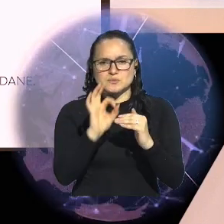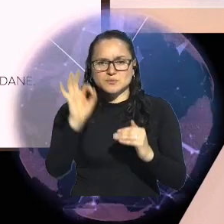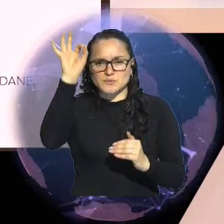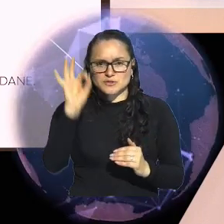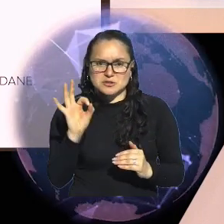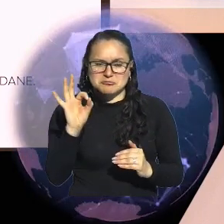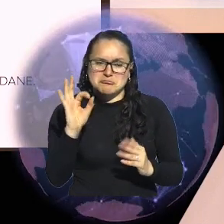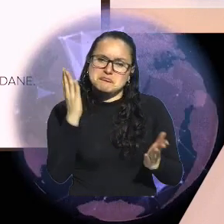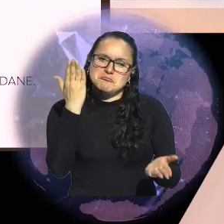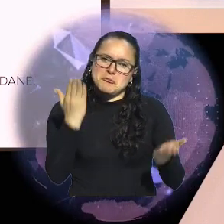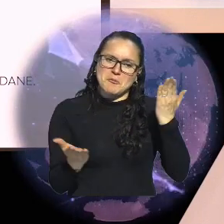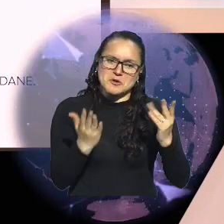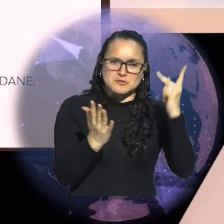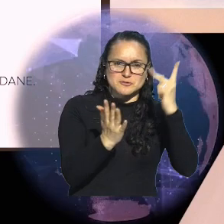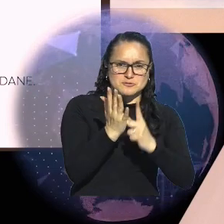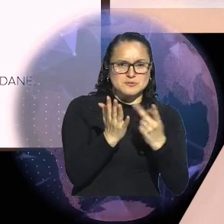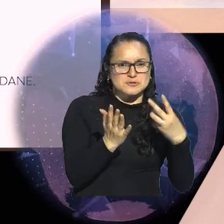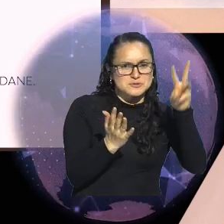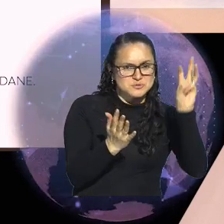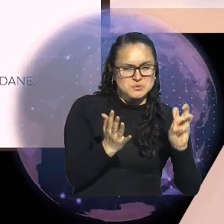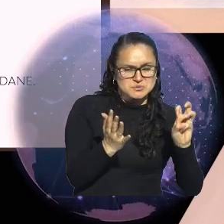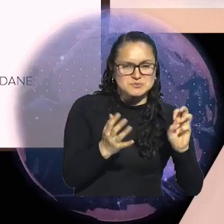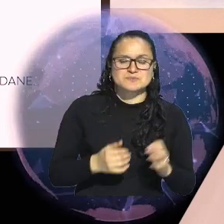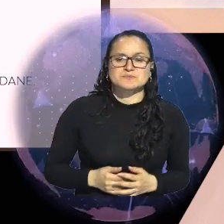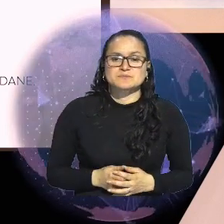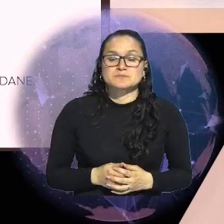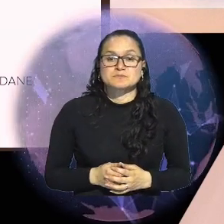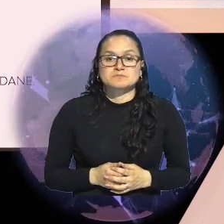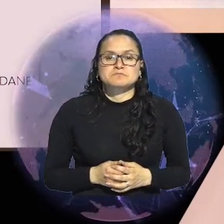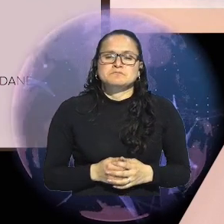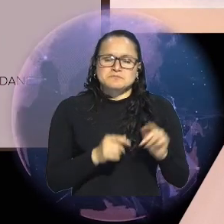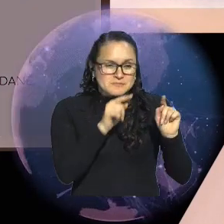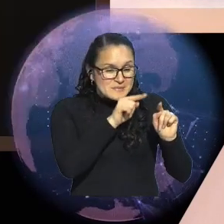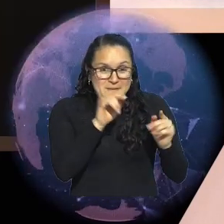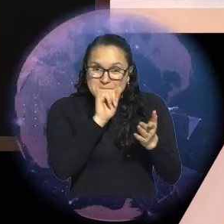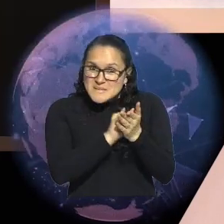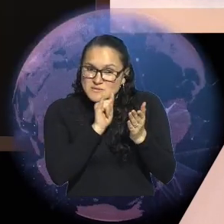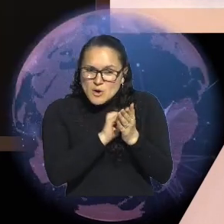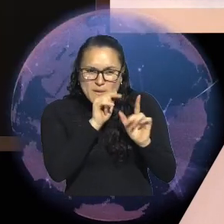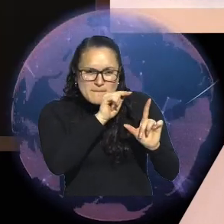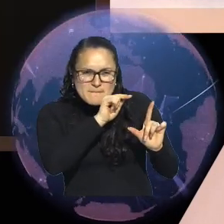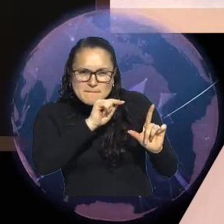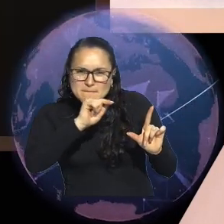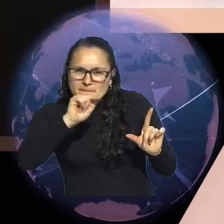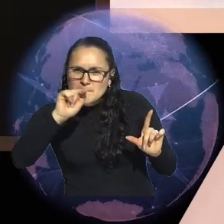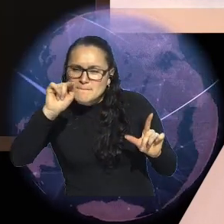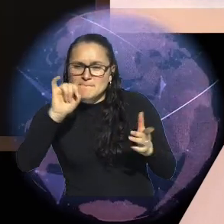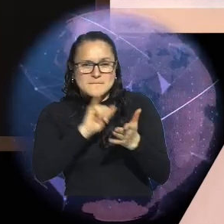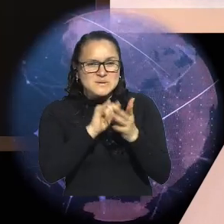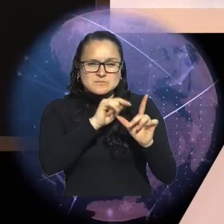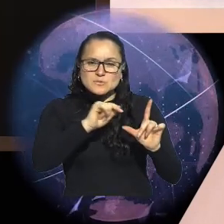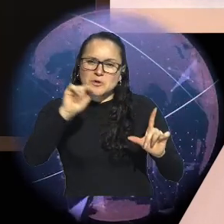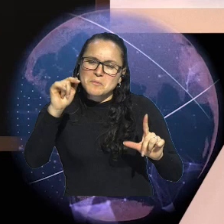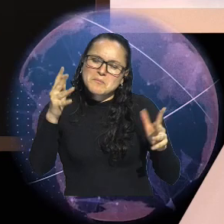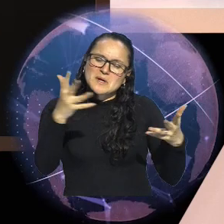en el año 2018 si continuará este mismo comportamiento nosotros esperaríamos que para finales del año 2020